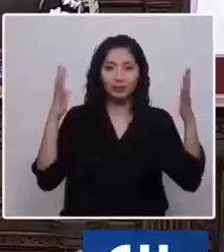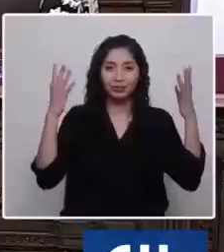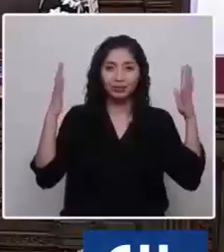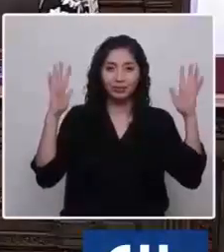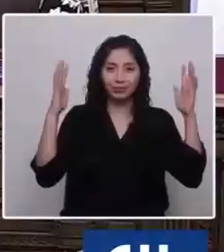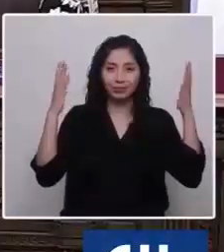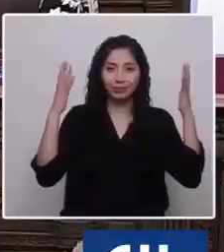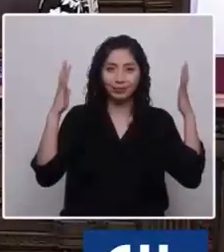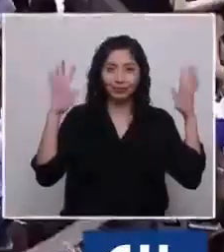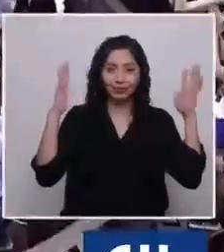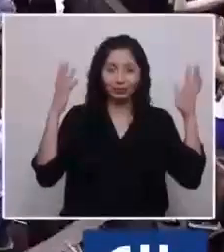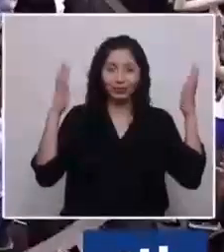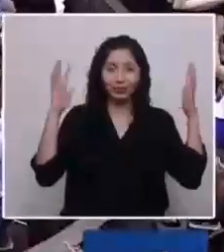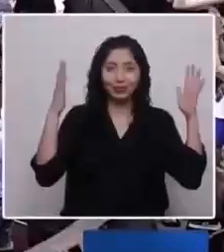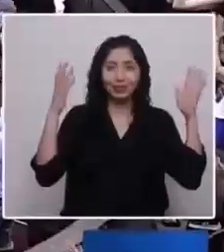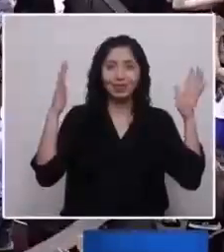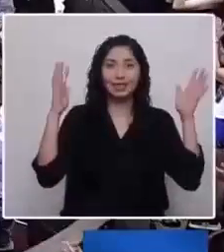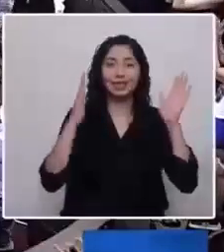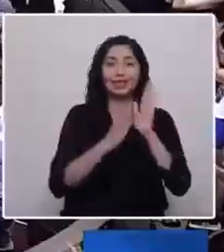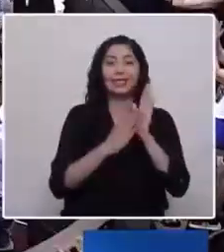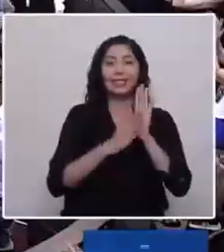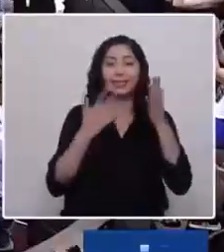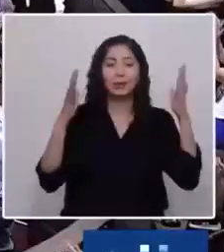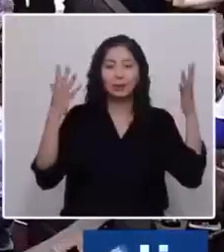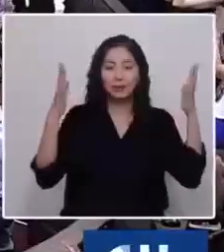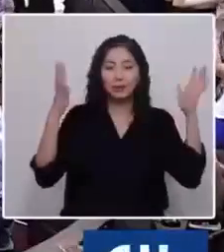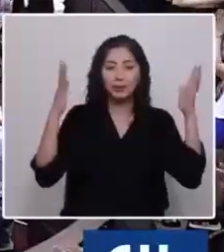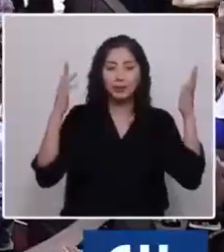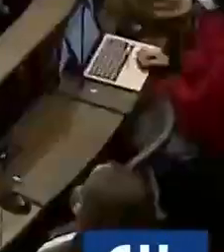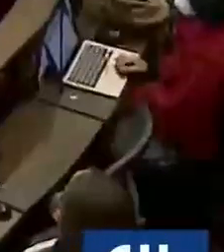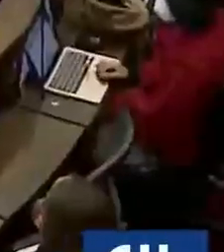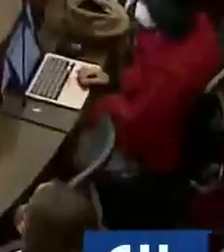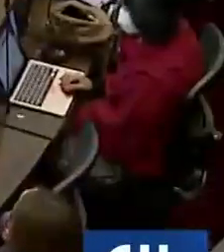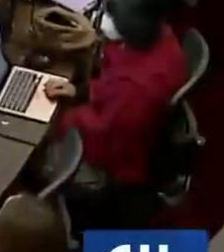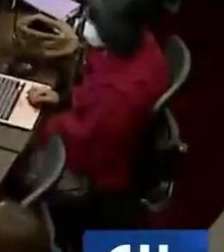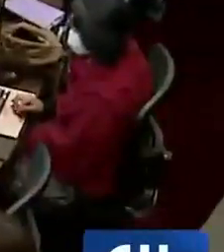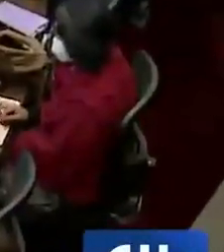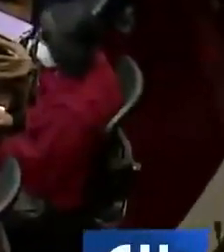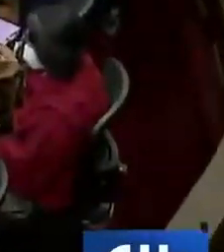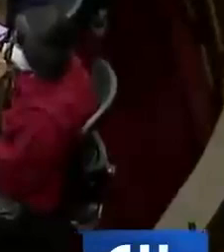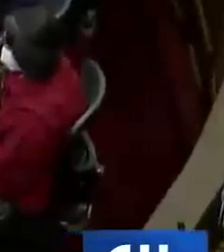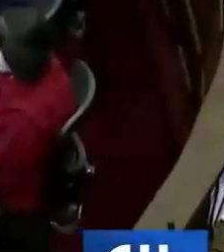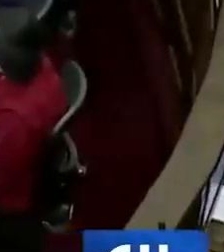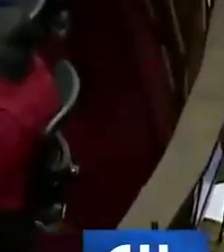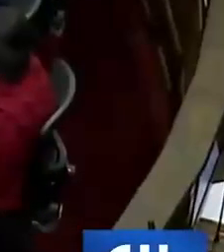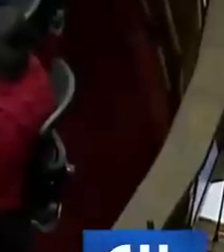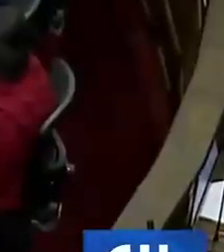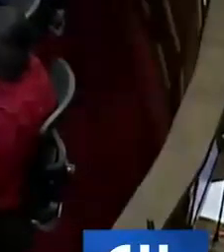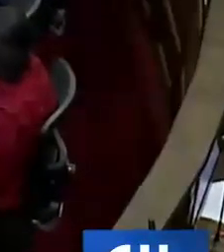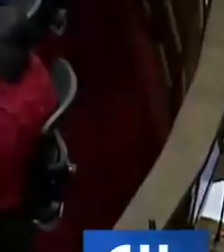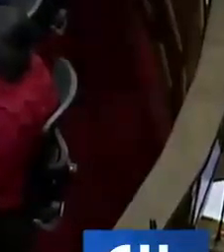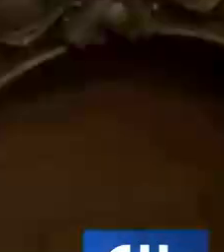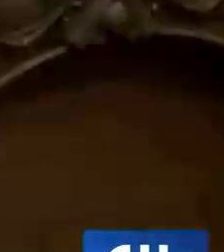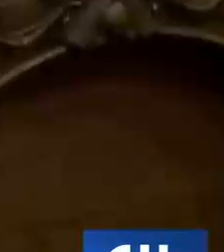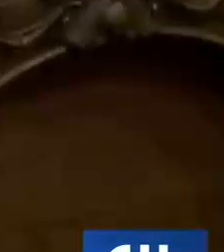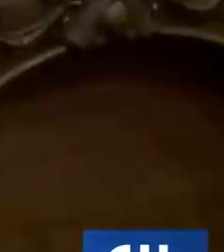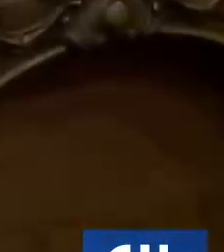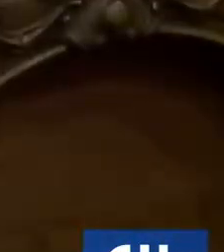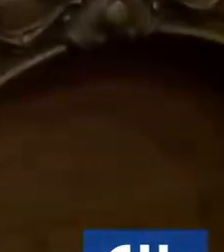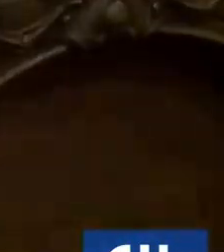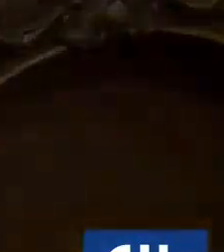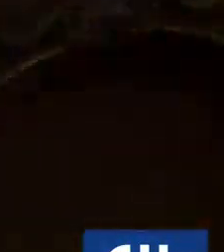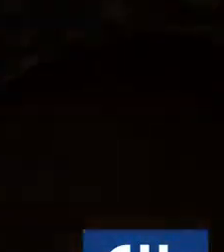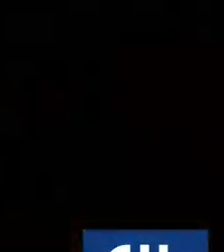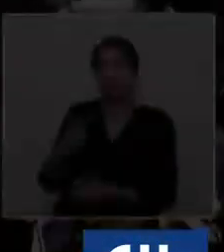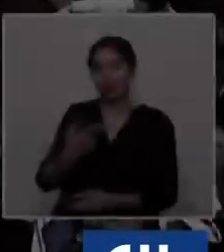Atrás quedó la campanada que oficialmente dio inicio al debate constituyente. Ahora el hemiciclo de la convención se preparaba para escuchar a